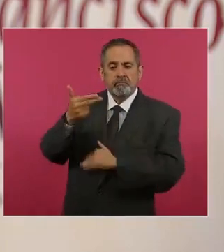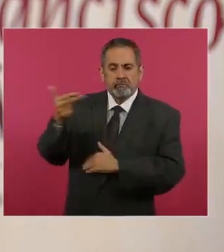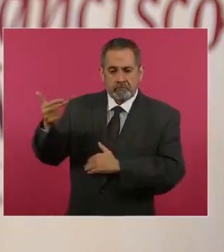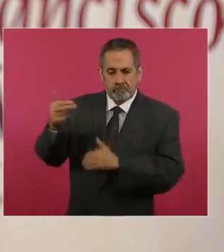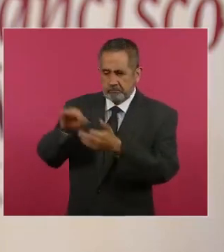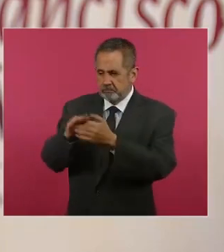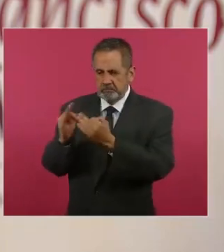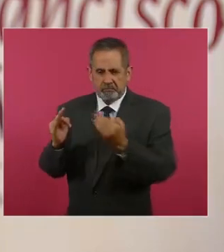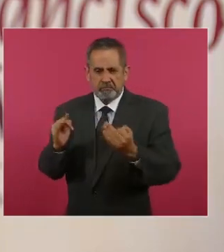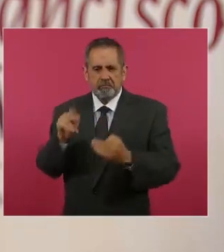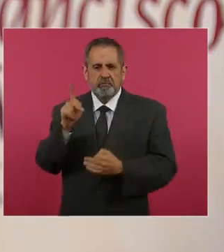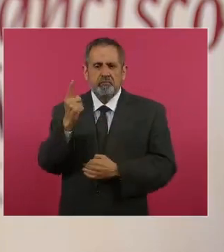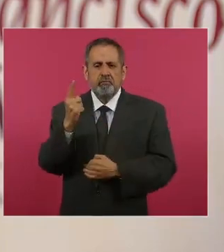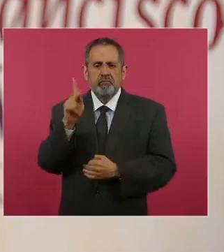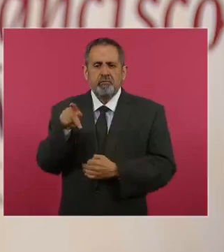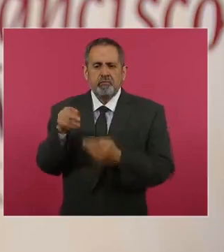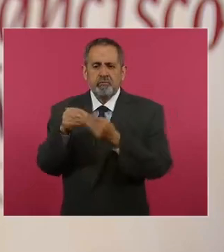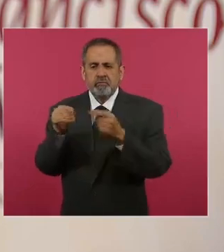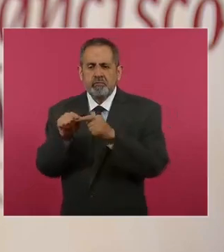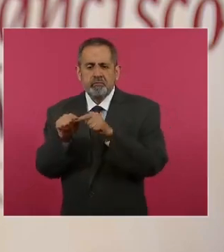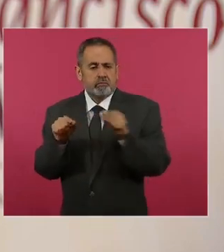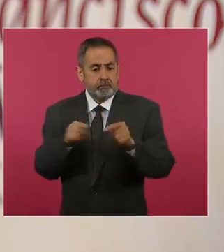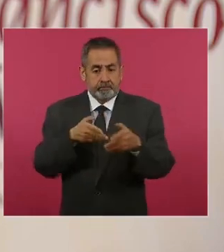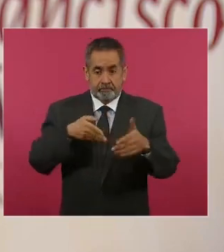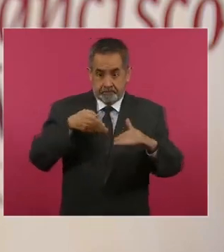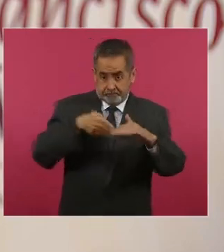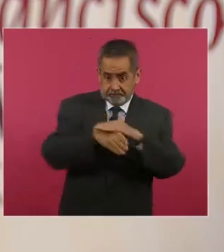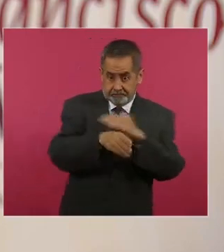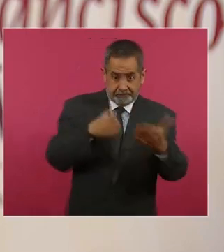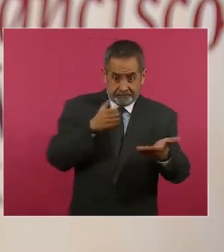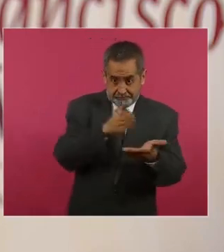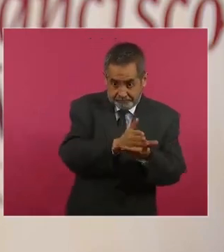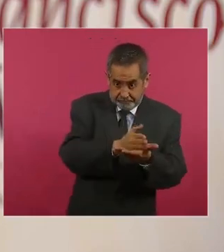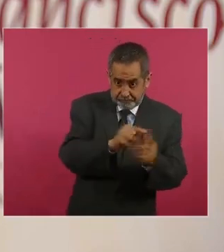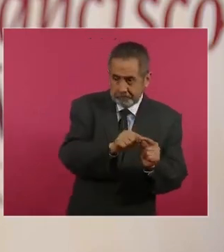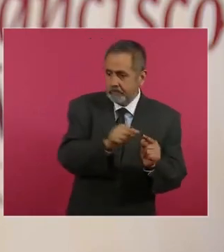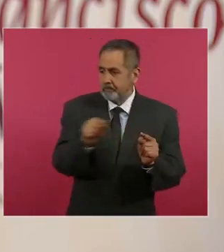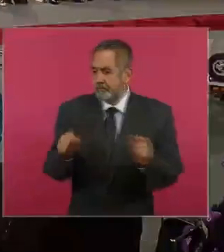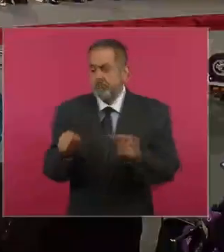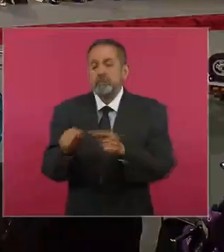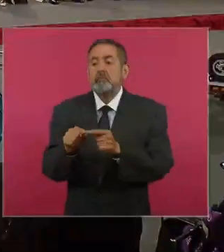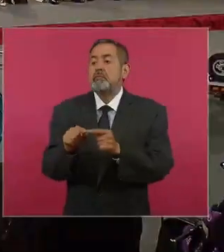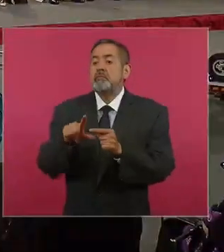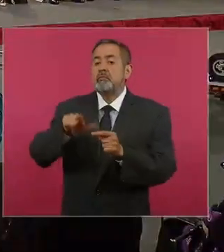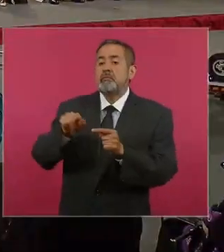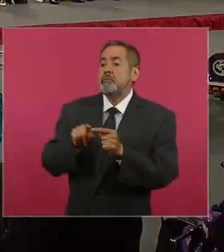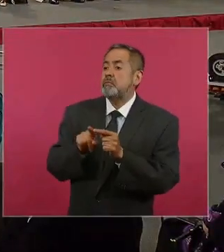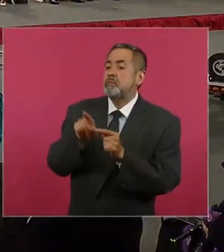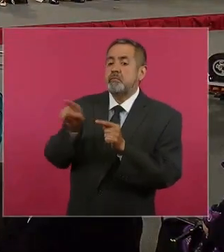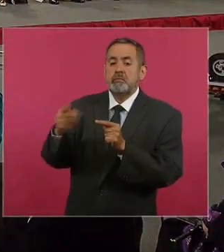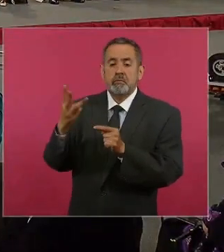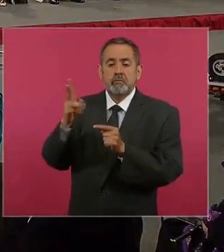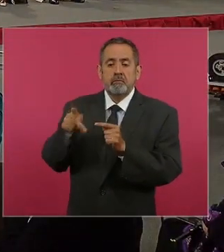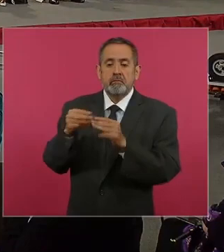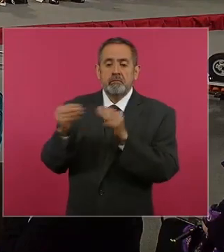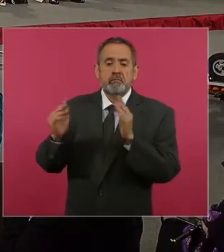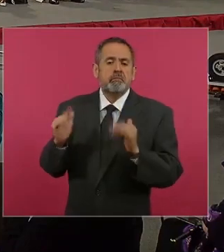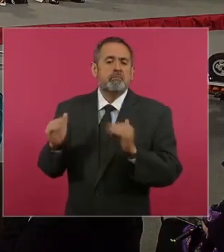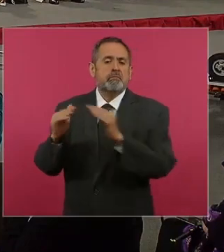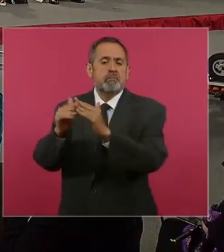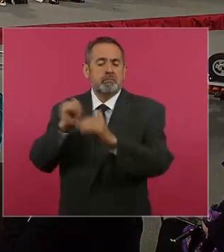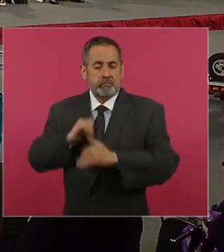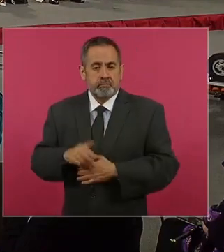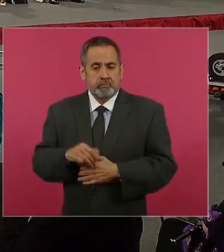distancia aproximada de 1 kilómetro de lo que será la estación del Tren Tulum y a 3 kilómetros de la zona arqueológica. El hotel cuenta con